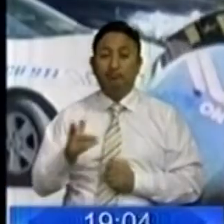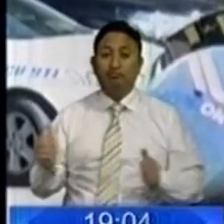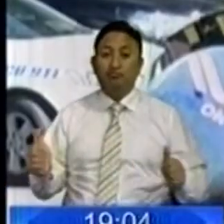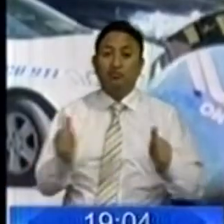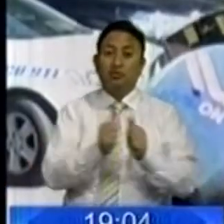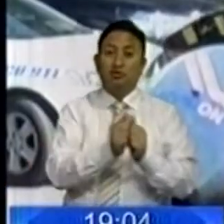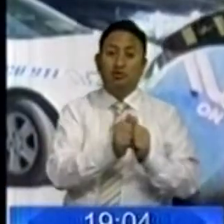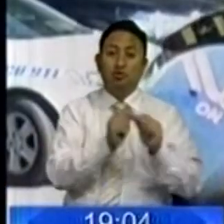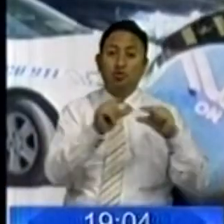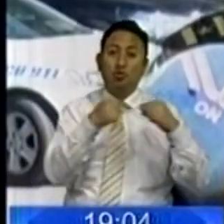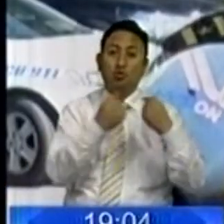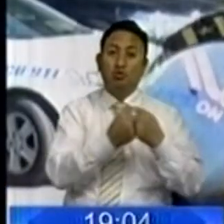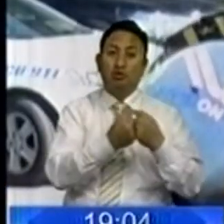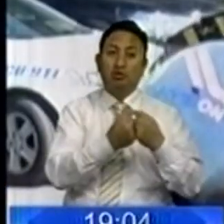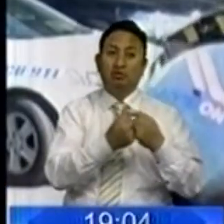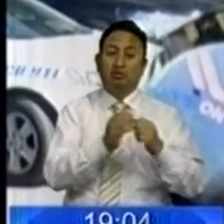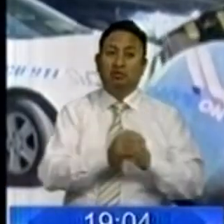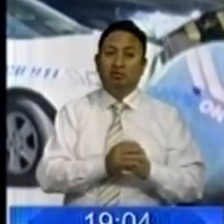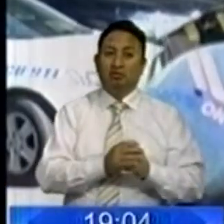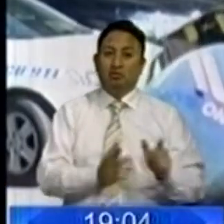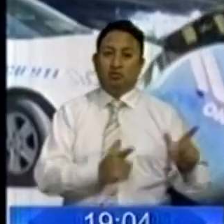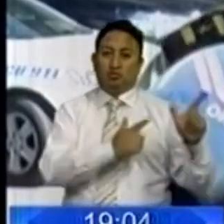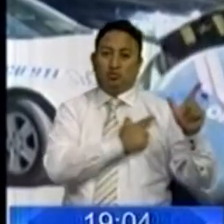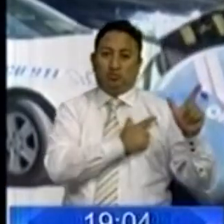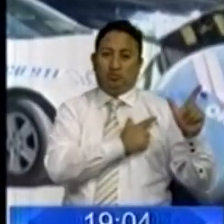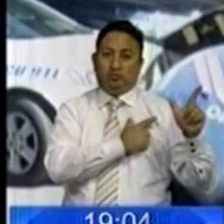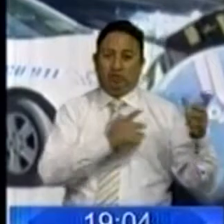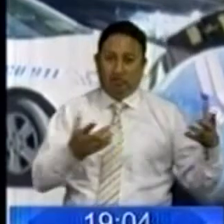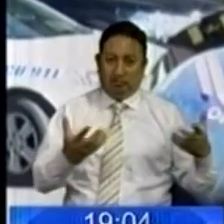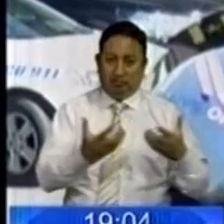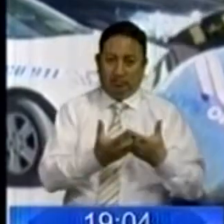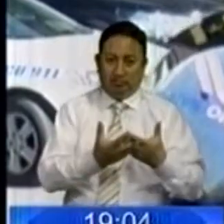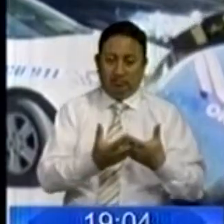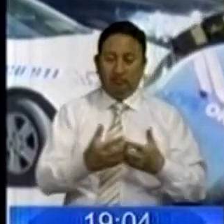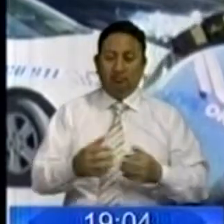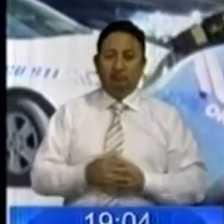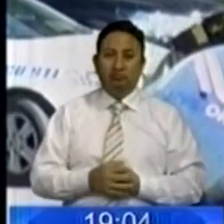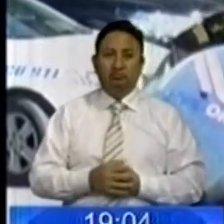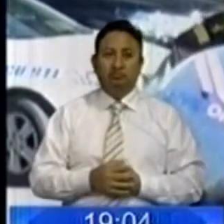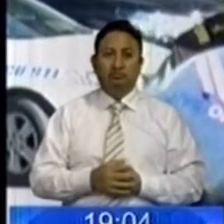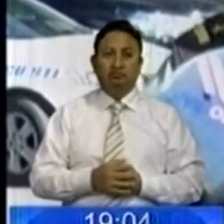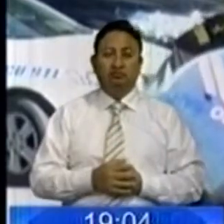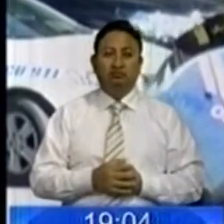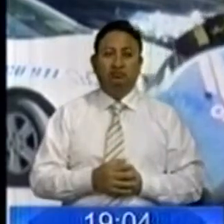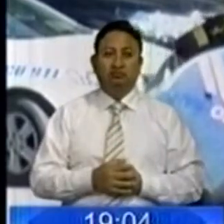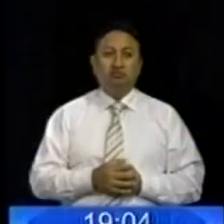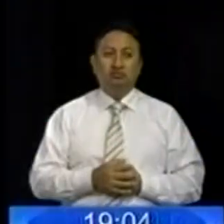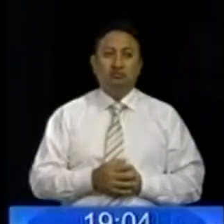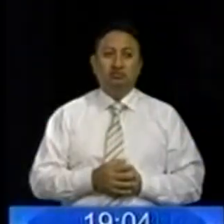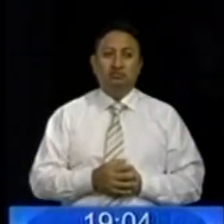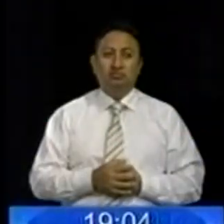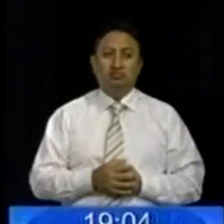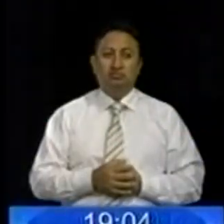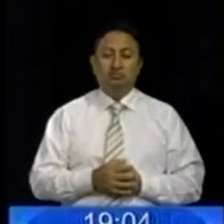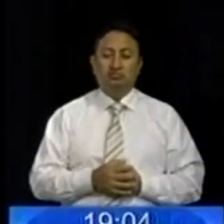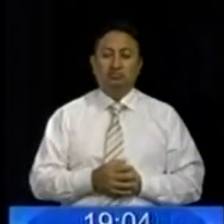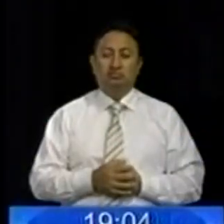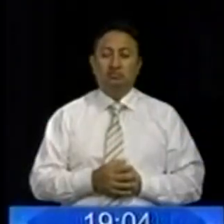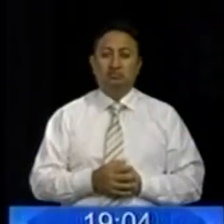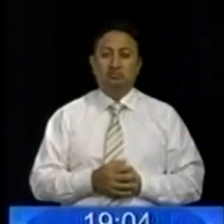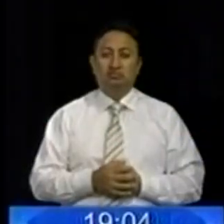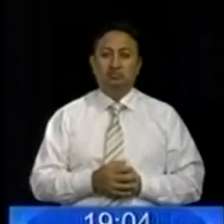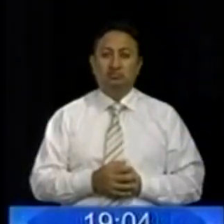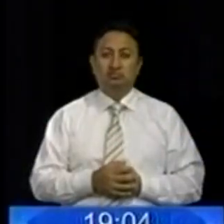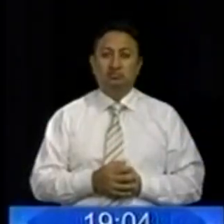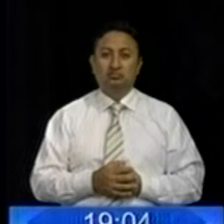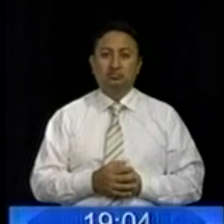en una forma acertada también es un contingente de fuerzas armadas que están en ese lugar con imágenes de josé sedeño